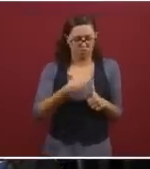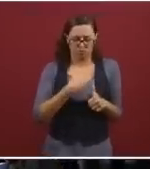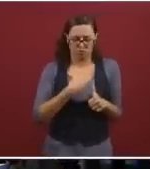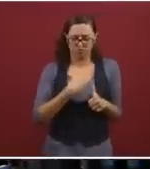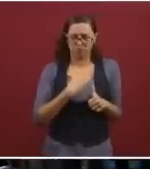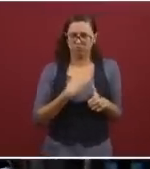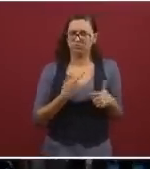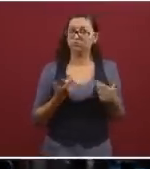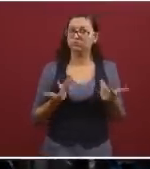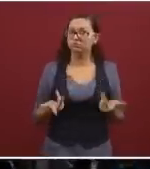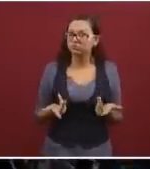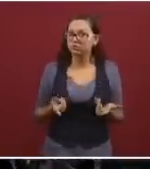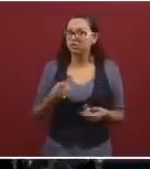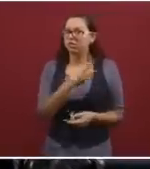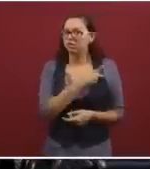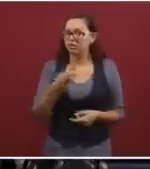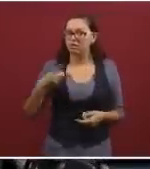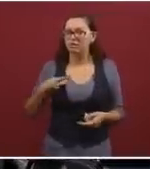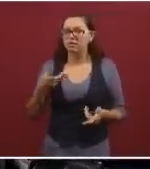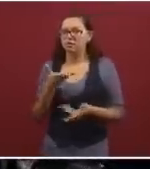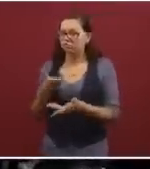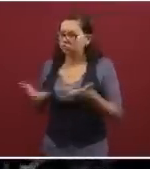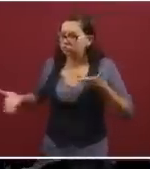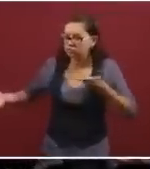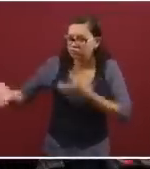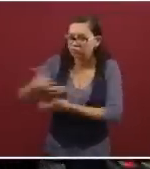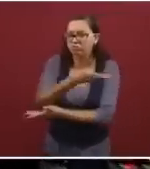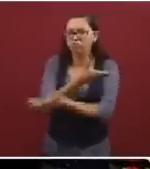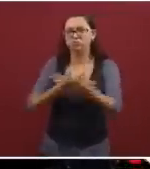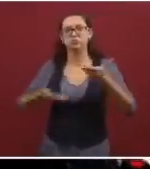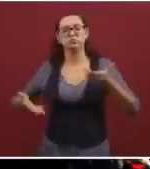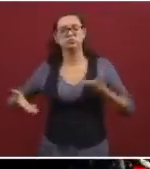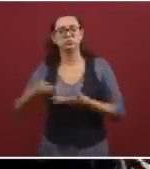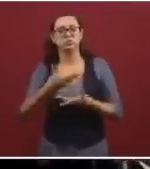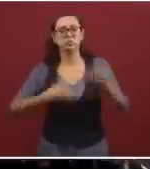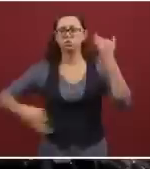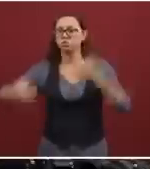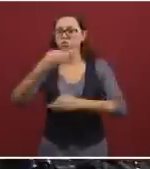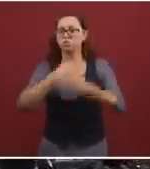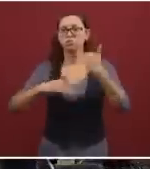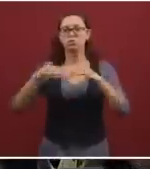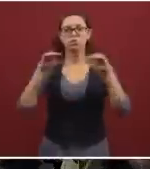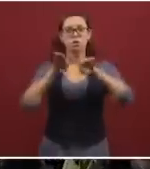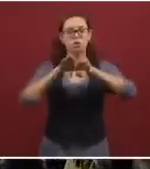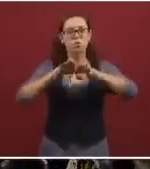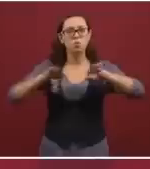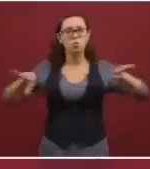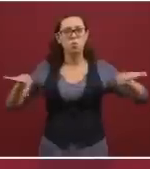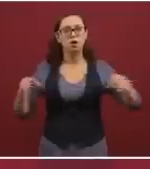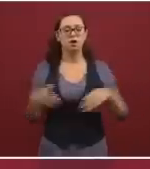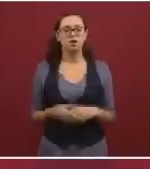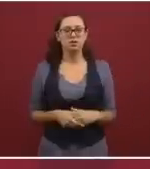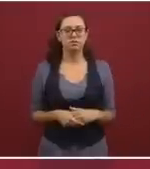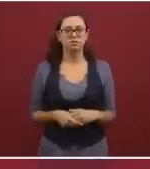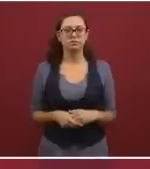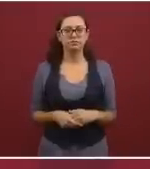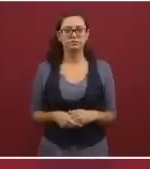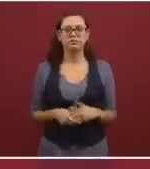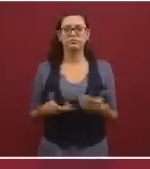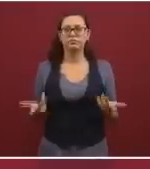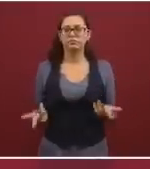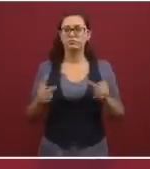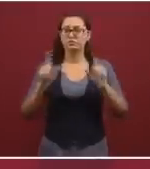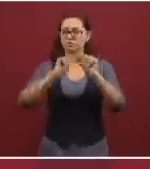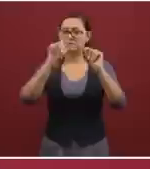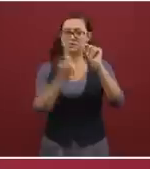Entonces hay que ser fraternos. Entonces, que haya igualdad. En México hay una